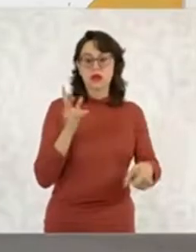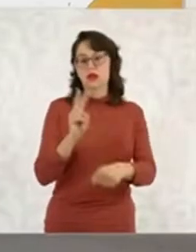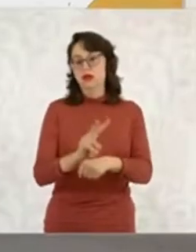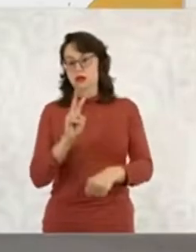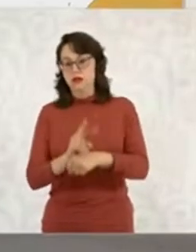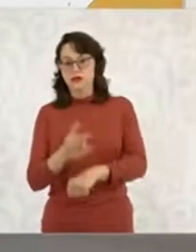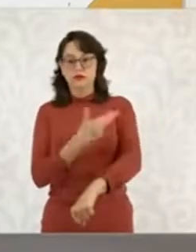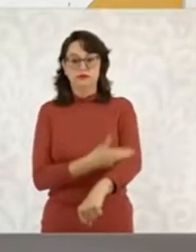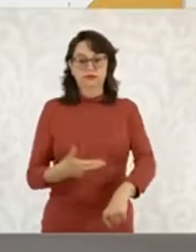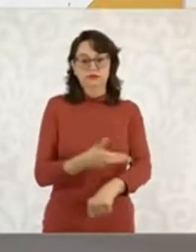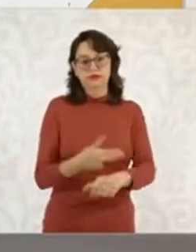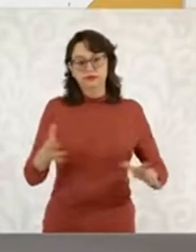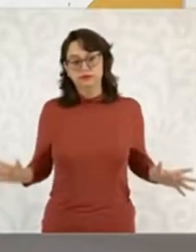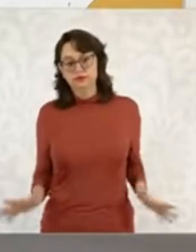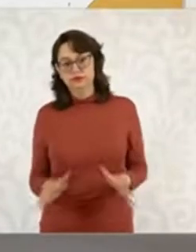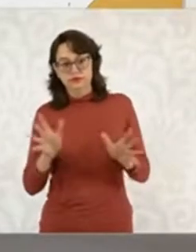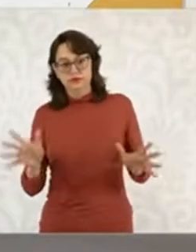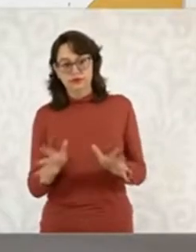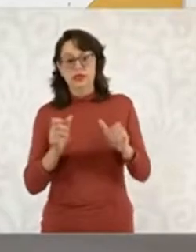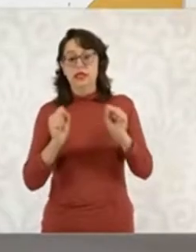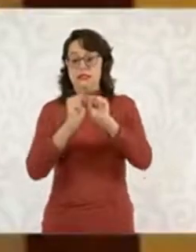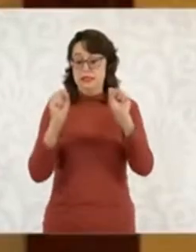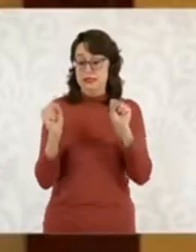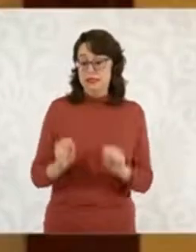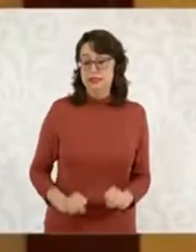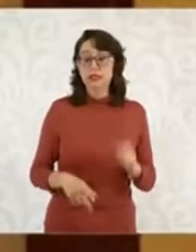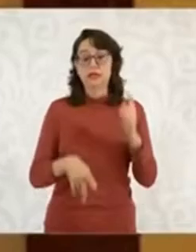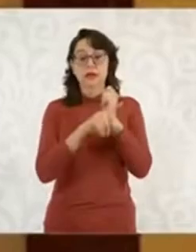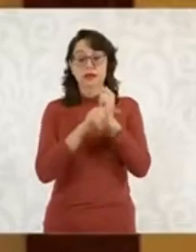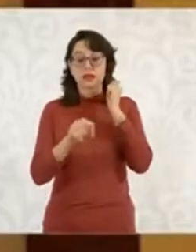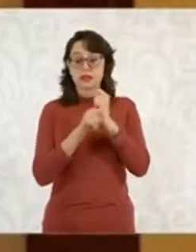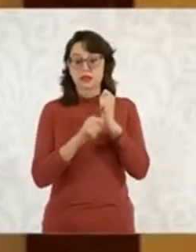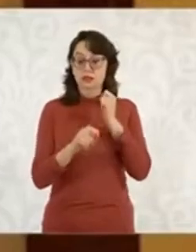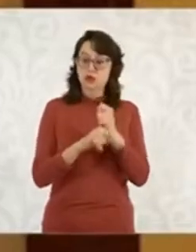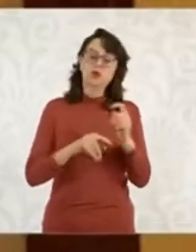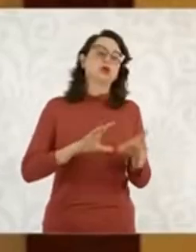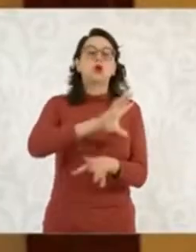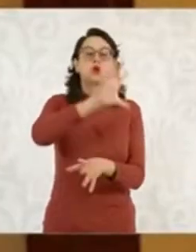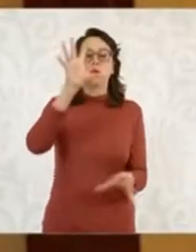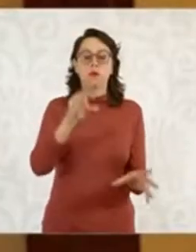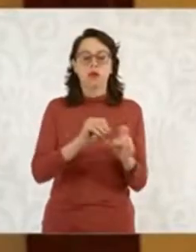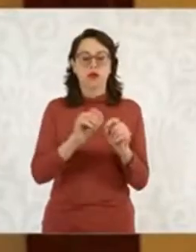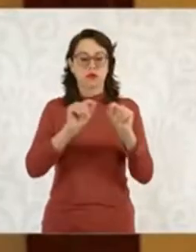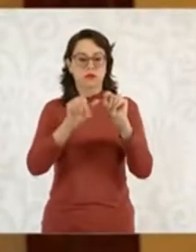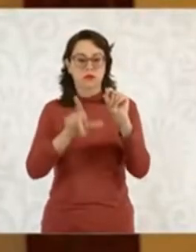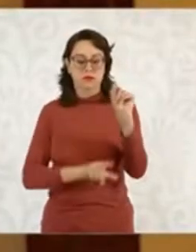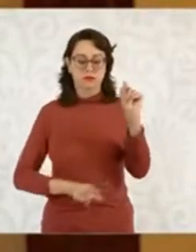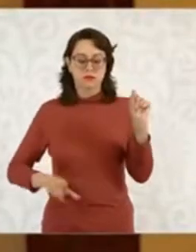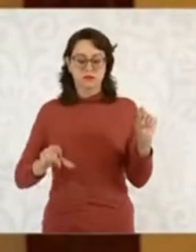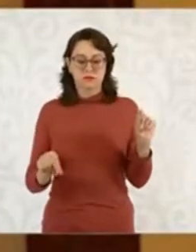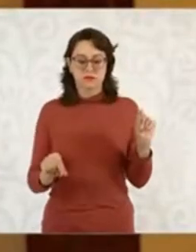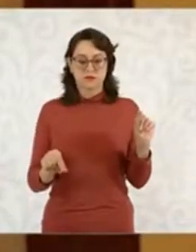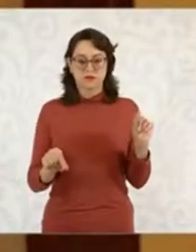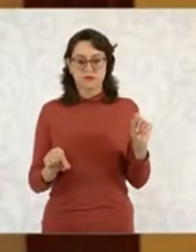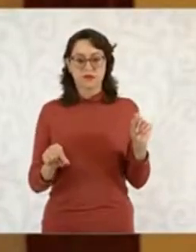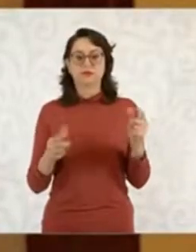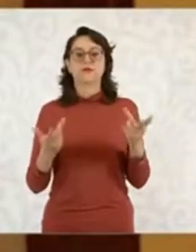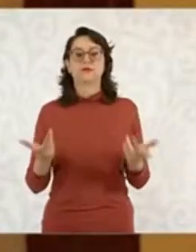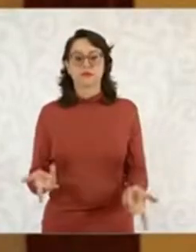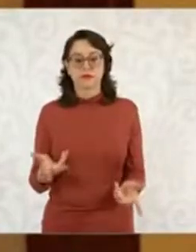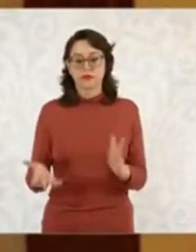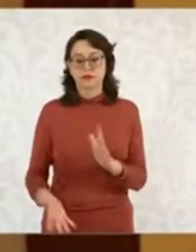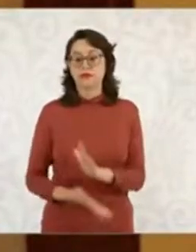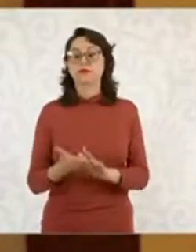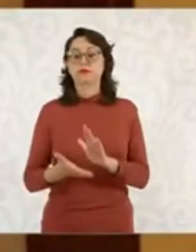supervisión, fomento y diseño del sistema ferroviario nacional y del transporte multimodal asociado, en particular la construcción de